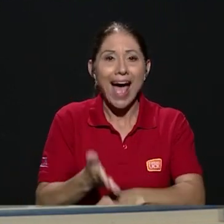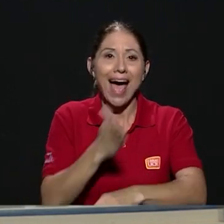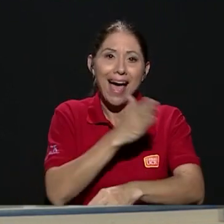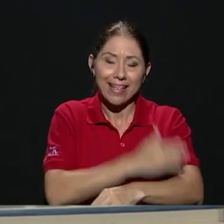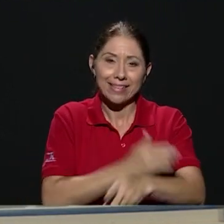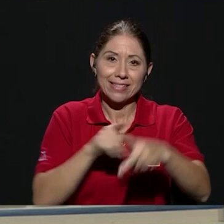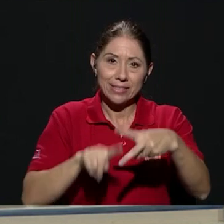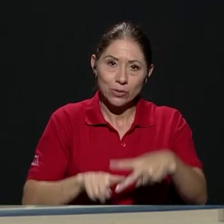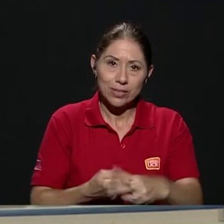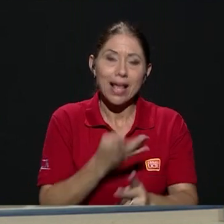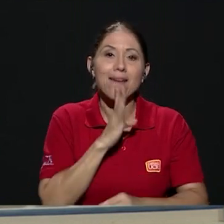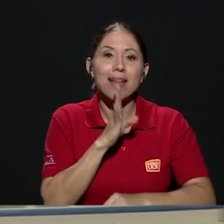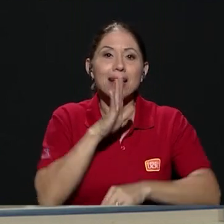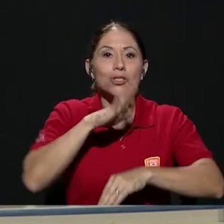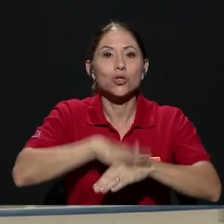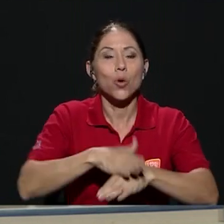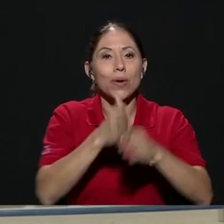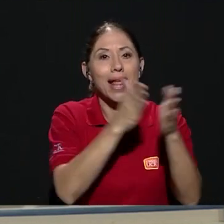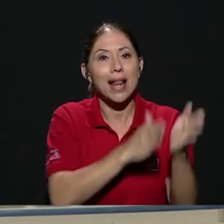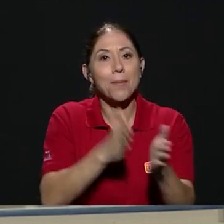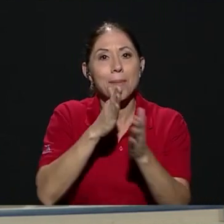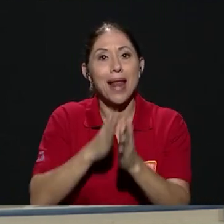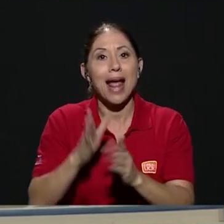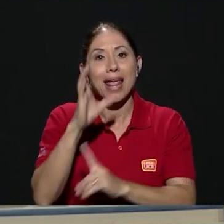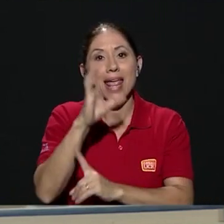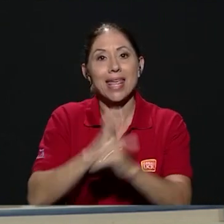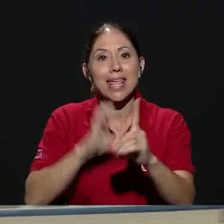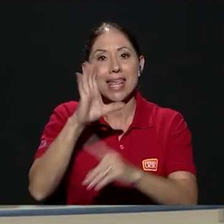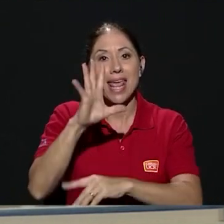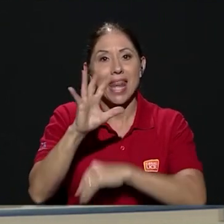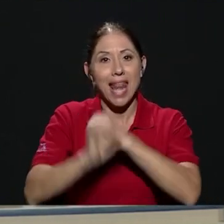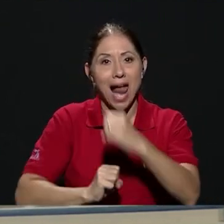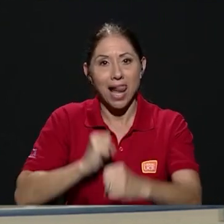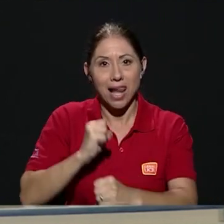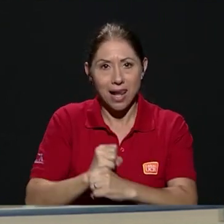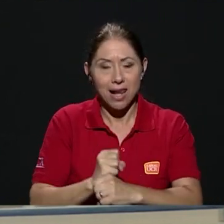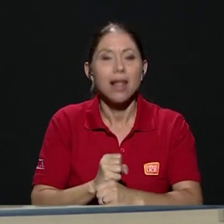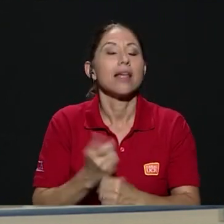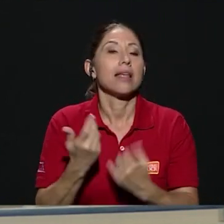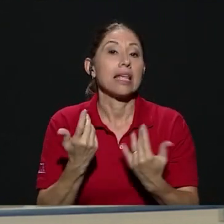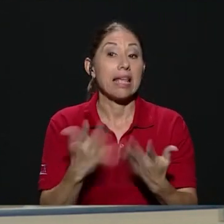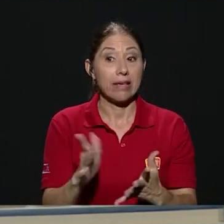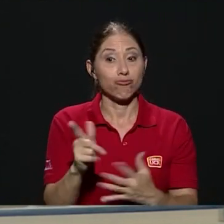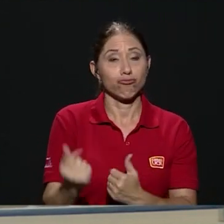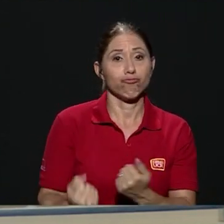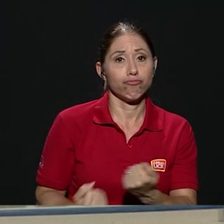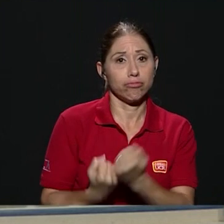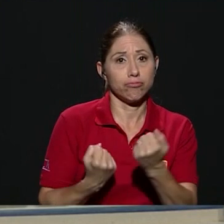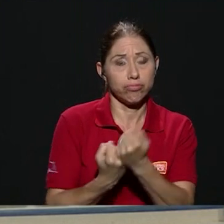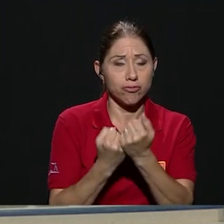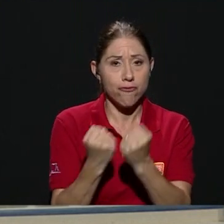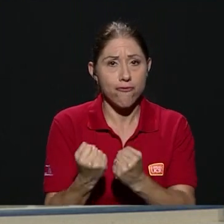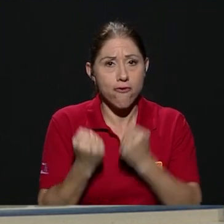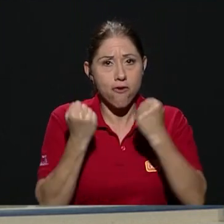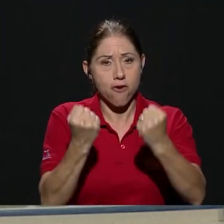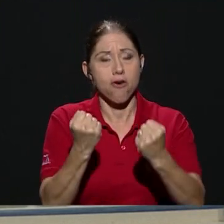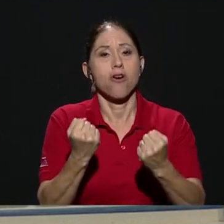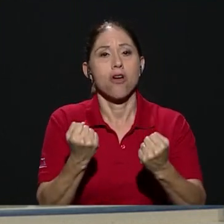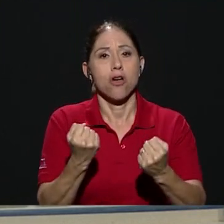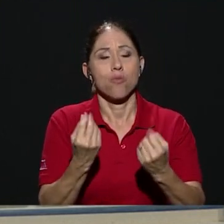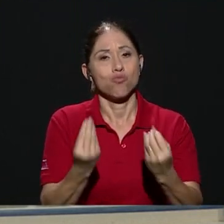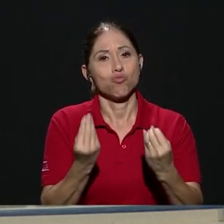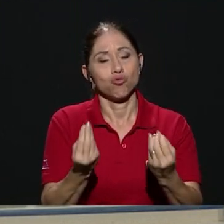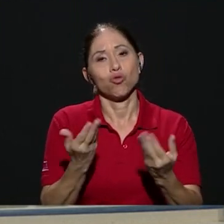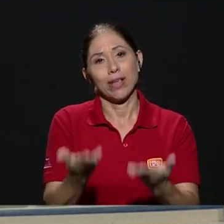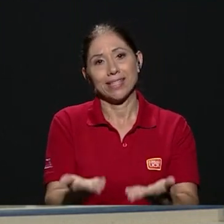se comenzara a hablar de lo que es el plan quinquenal, ¿verdad? Que vino también a reforzar y a fortalecer